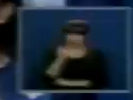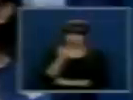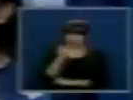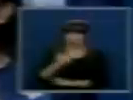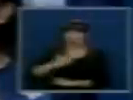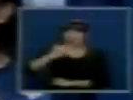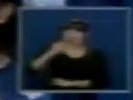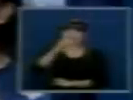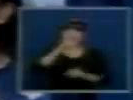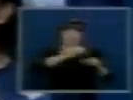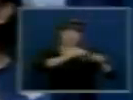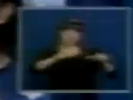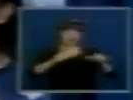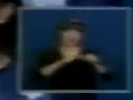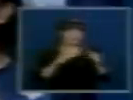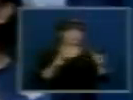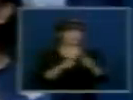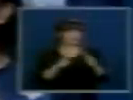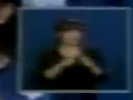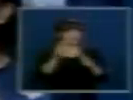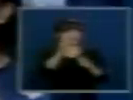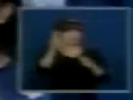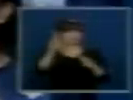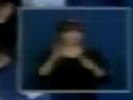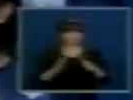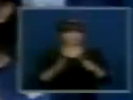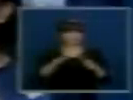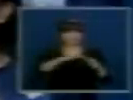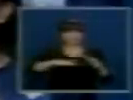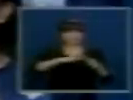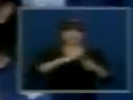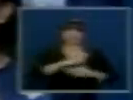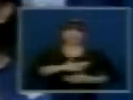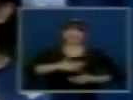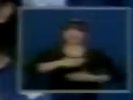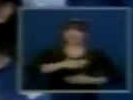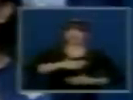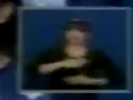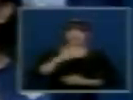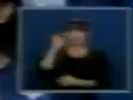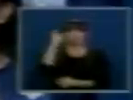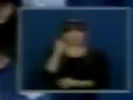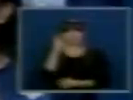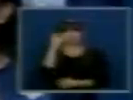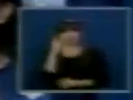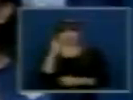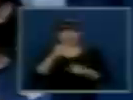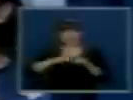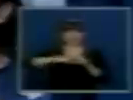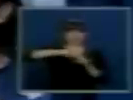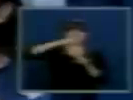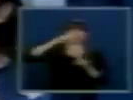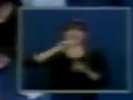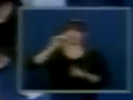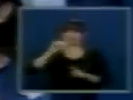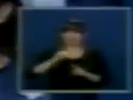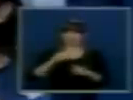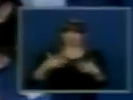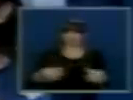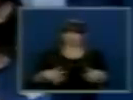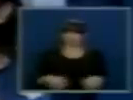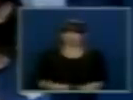un sector muy pequeño de costarricenses disfruta de pensiones desproporcionadamente altas.